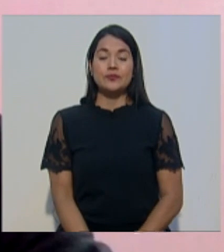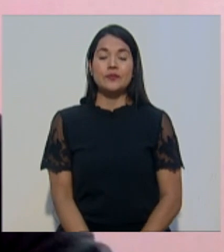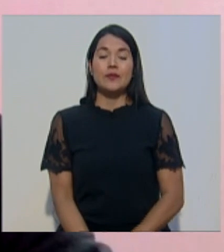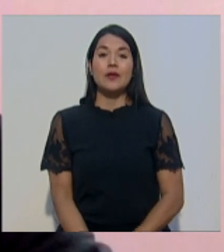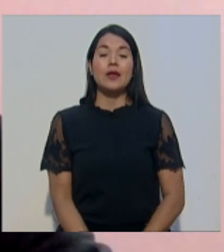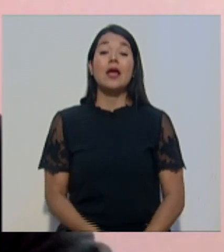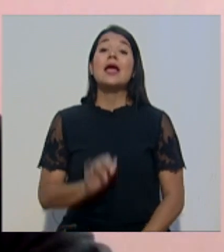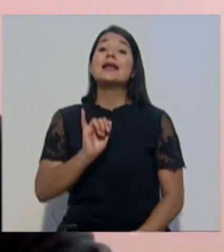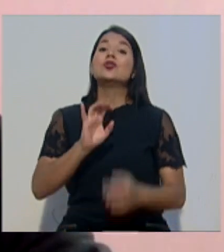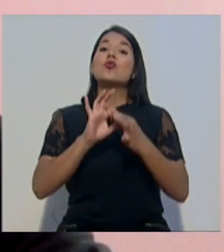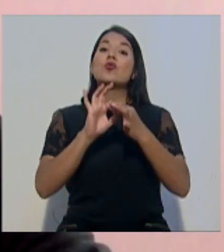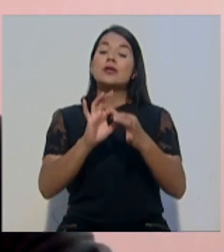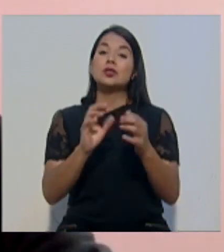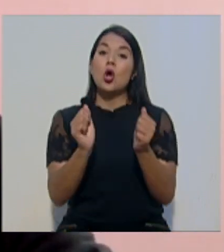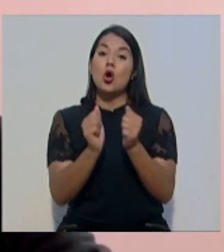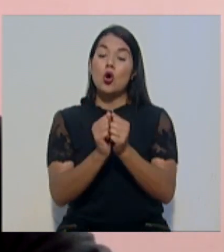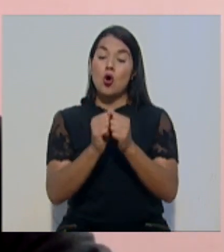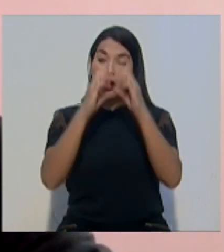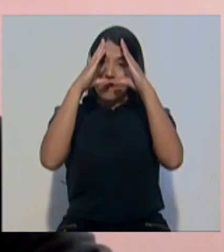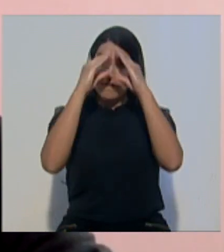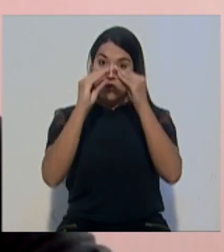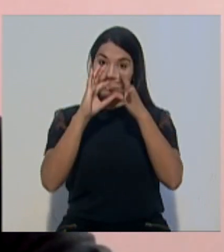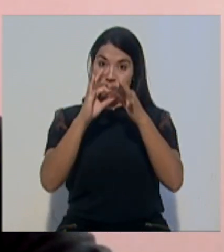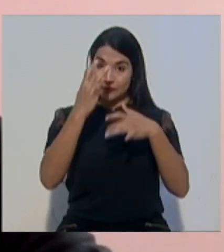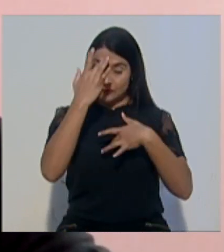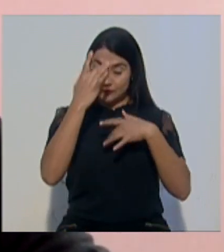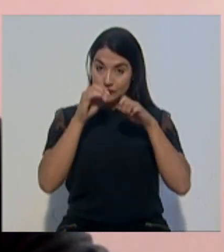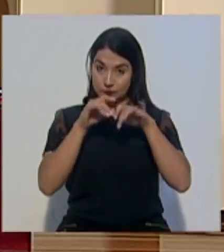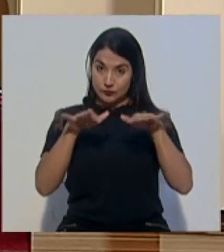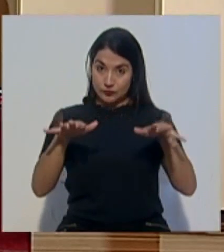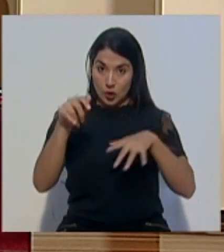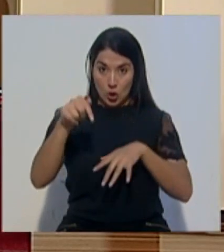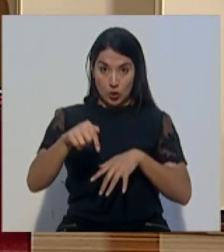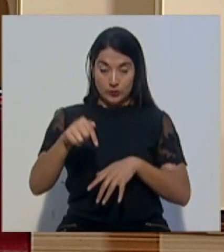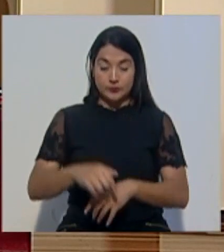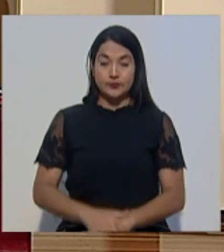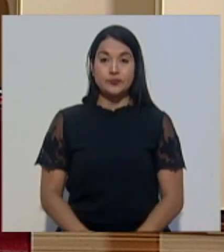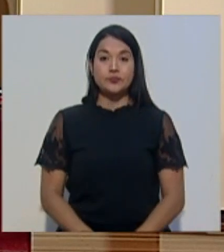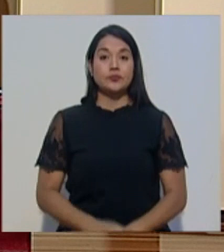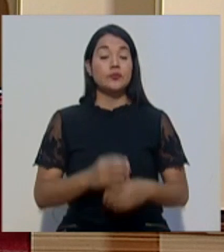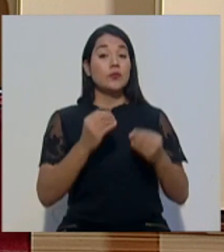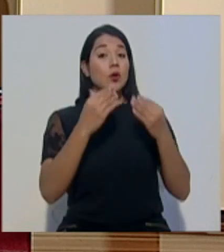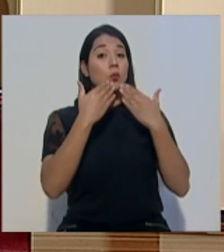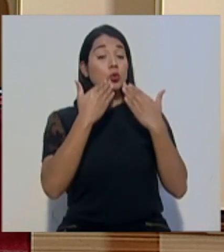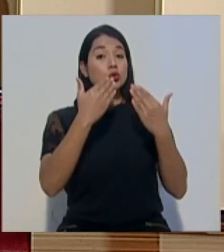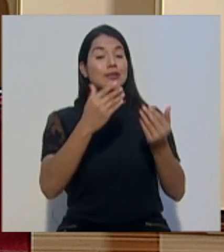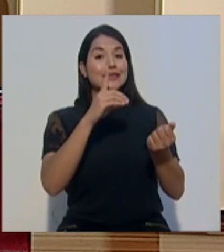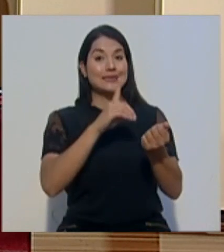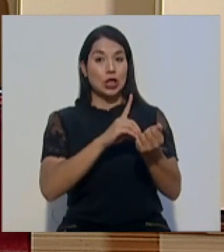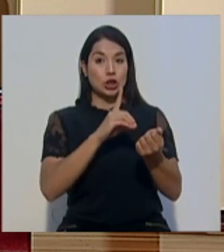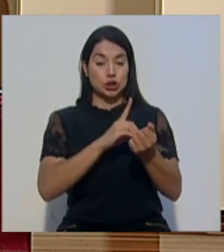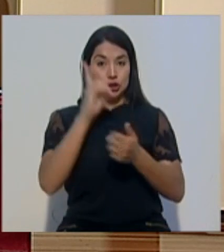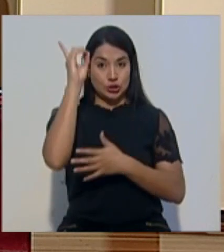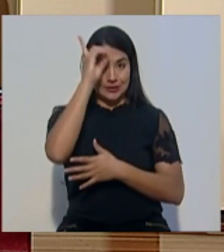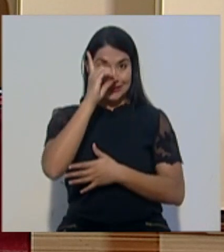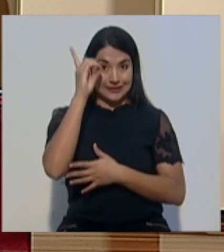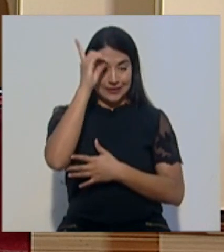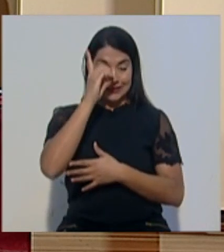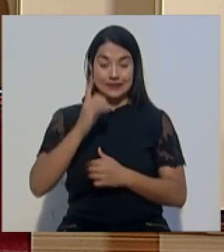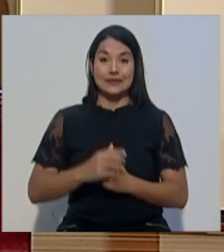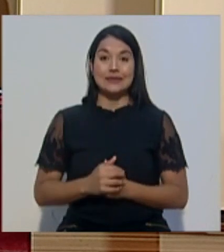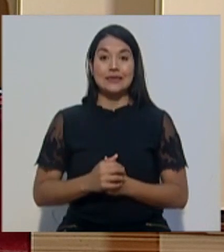Eso con respecto al reporte epidemiológico del día de hoy. Muchísimas gracias al doctor Daniel